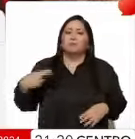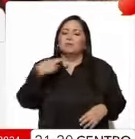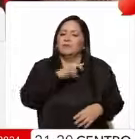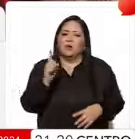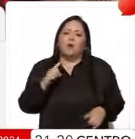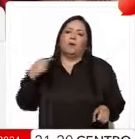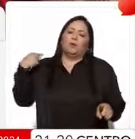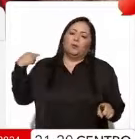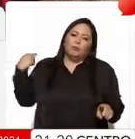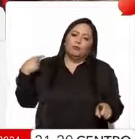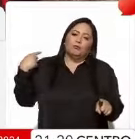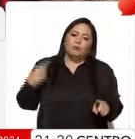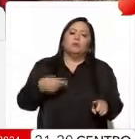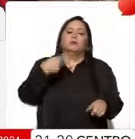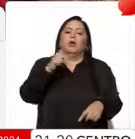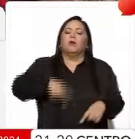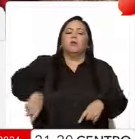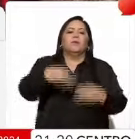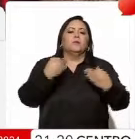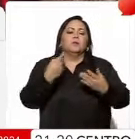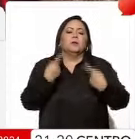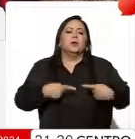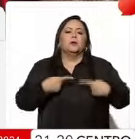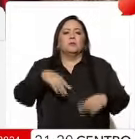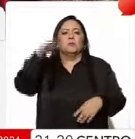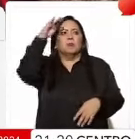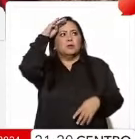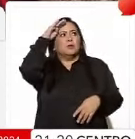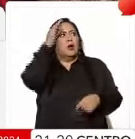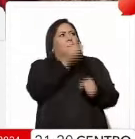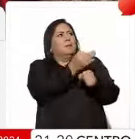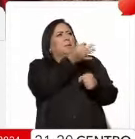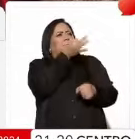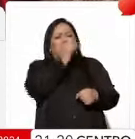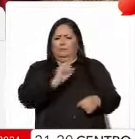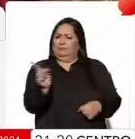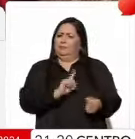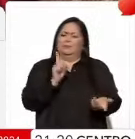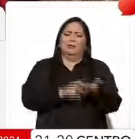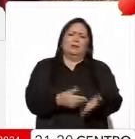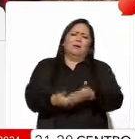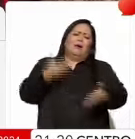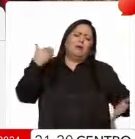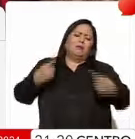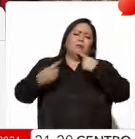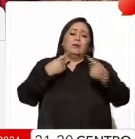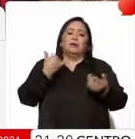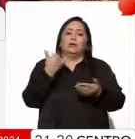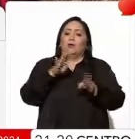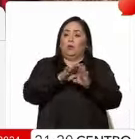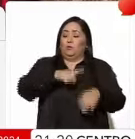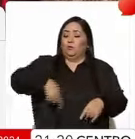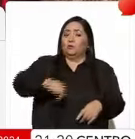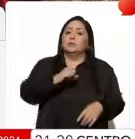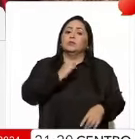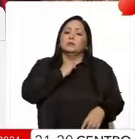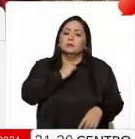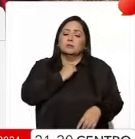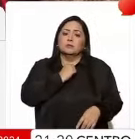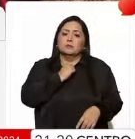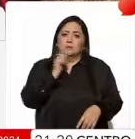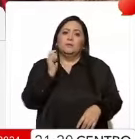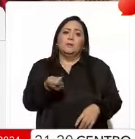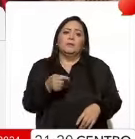de la guerra de desinformación es decir que apenas va llegando, ¿no? La reforma ya estaba ahí. Y como senadores, nosotros, si bien